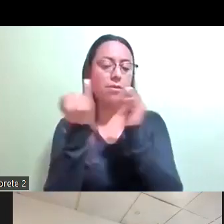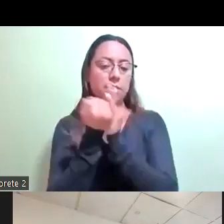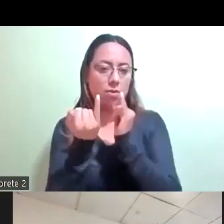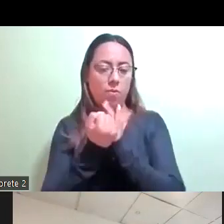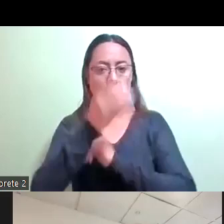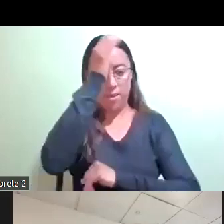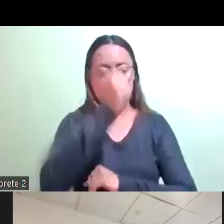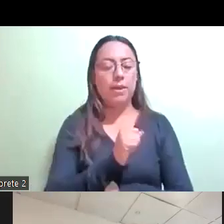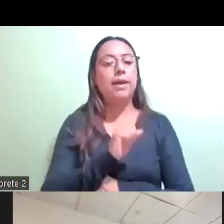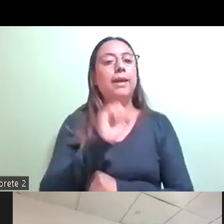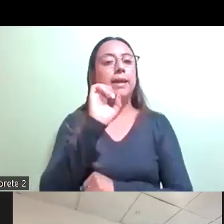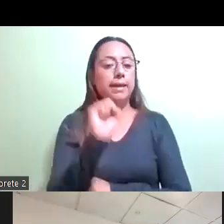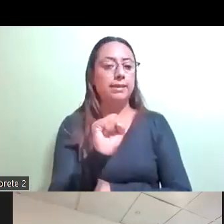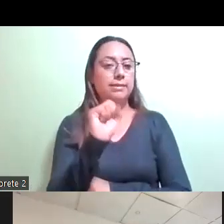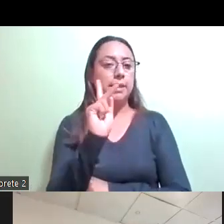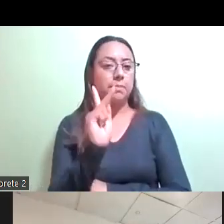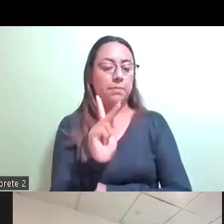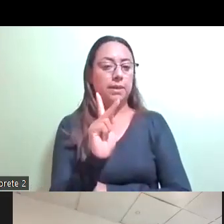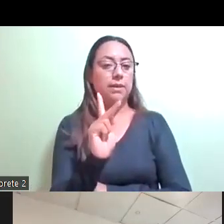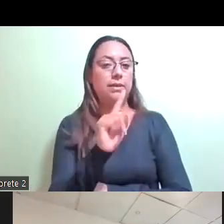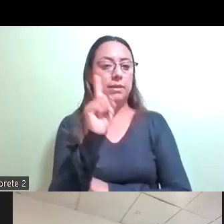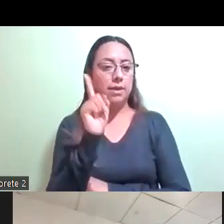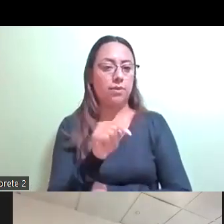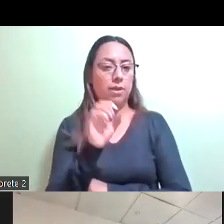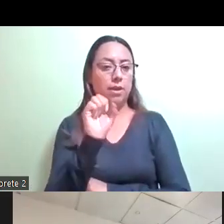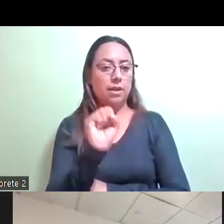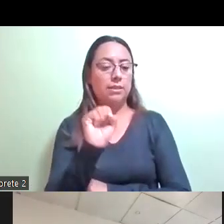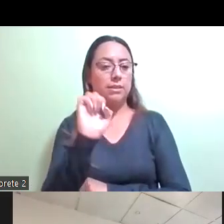Acuerdo ST/SE